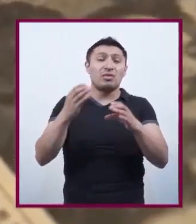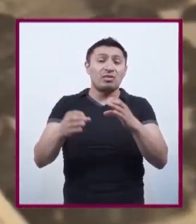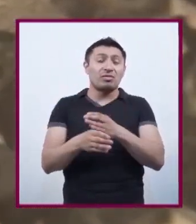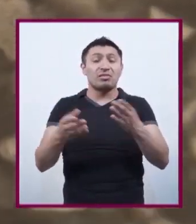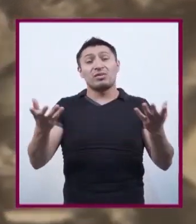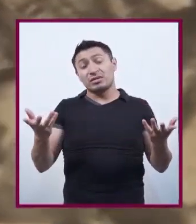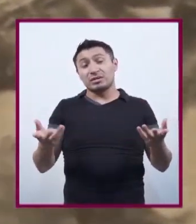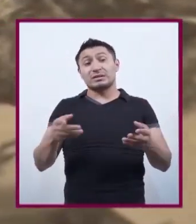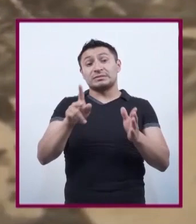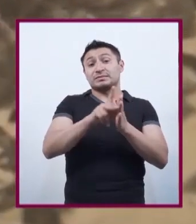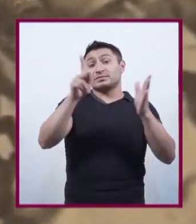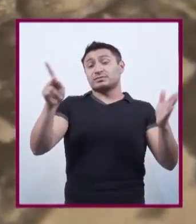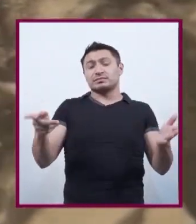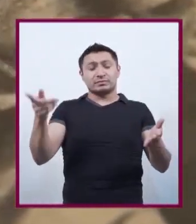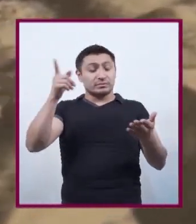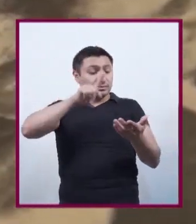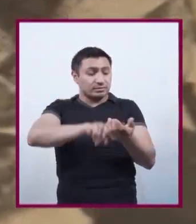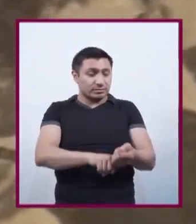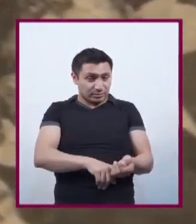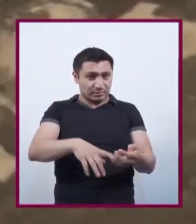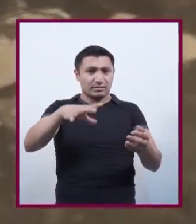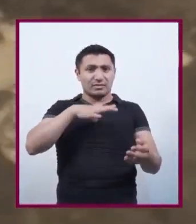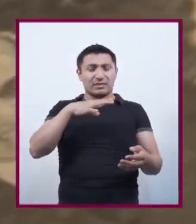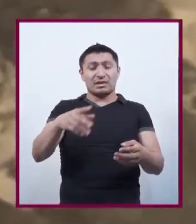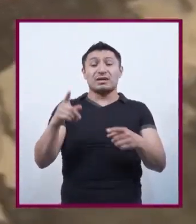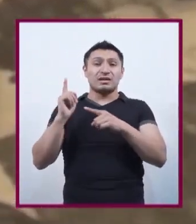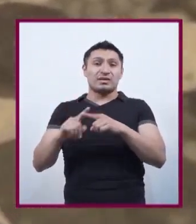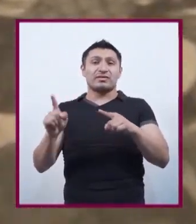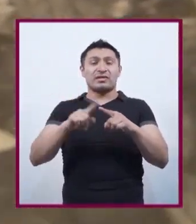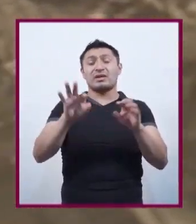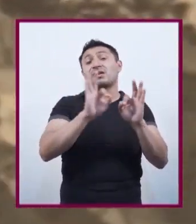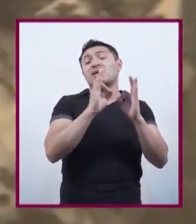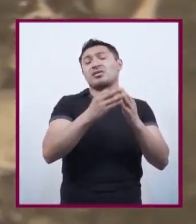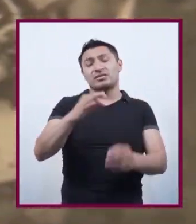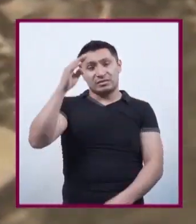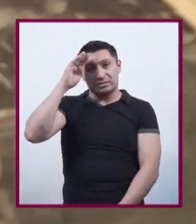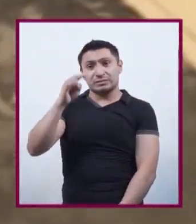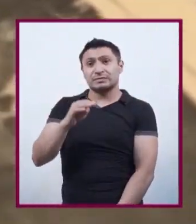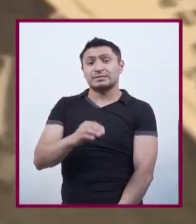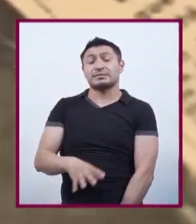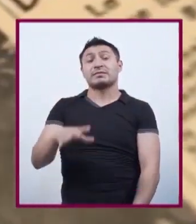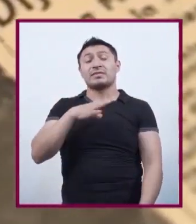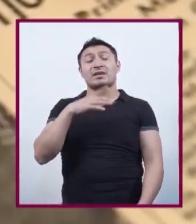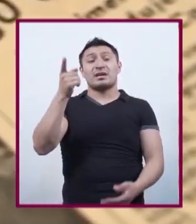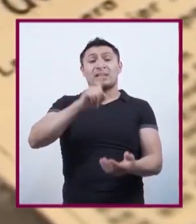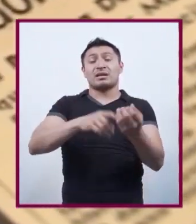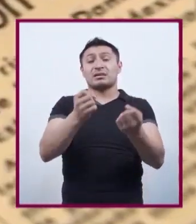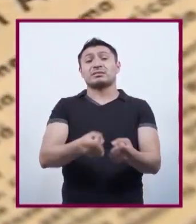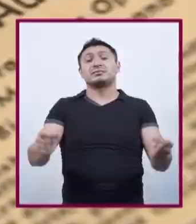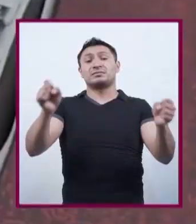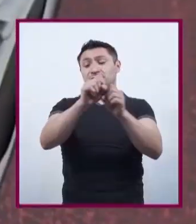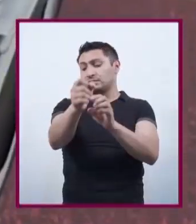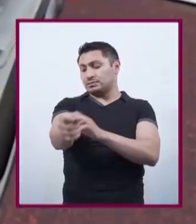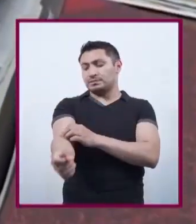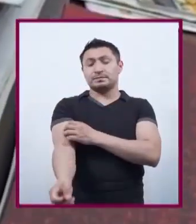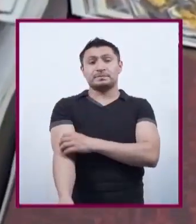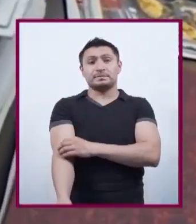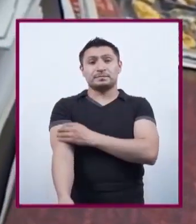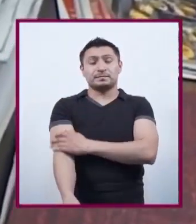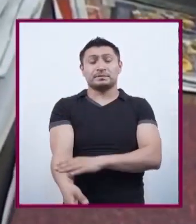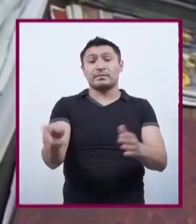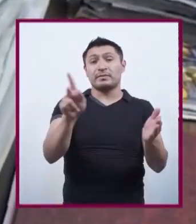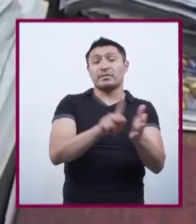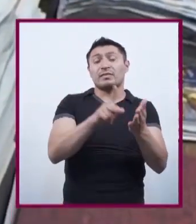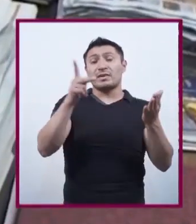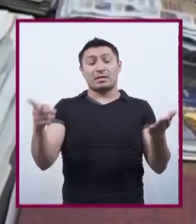el periódico es el lugar de encuentro de las distintas formas de pensar que coexisten en la sociedad. En sus páginas se